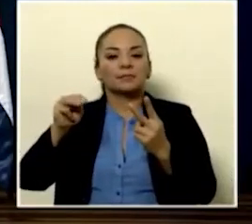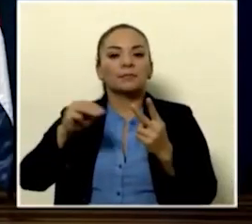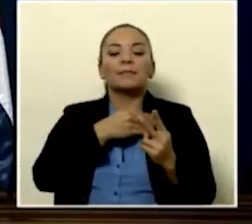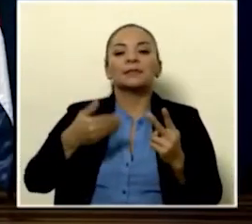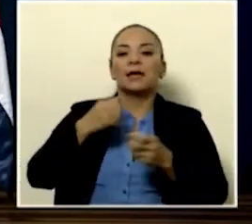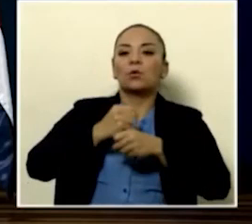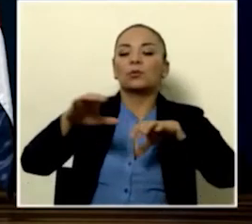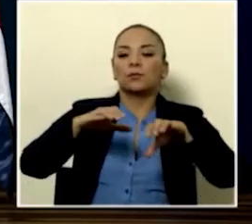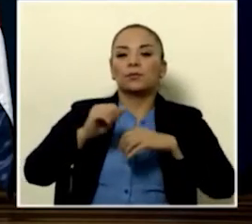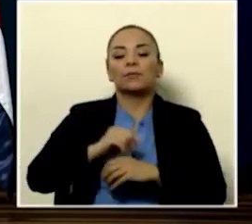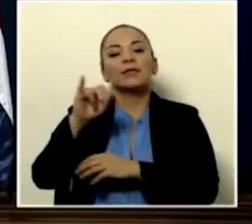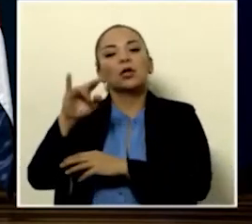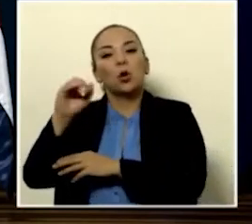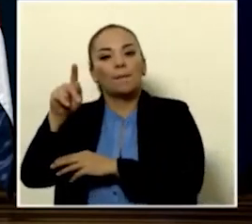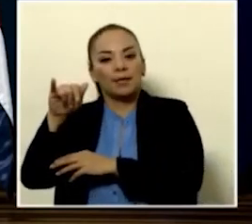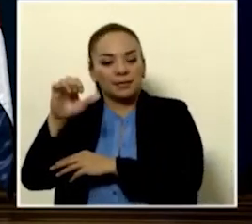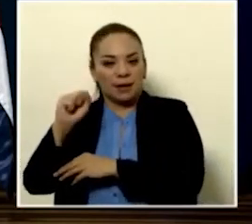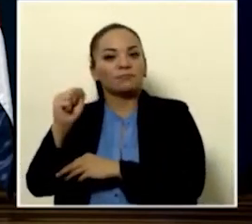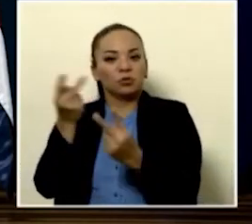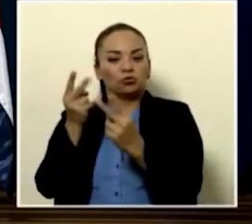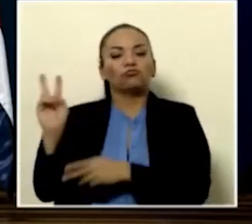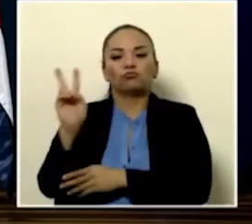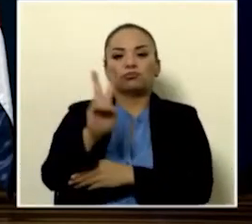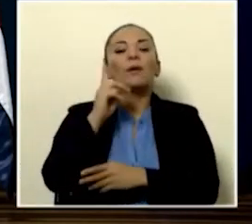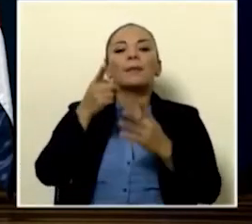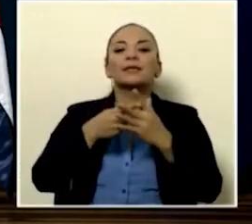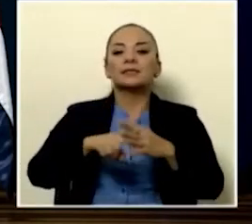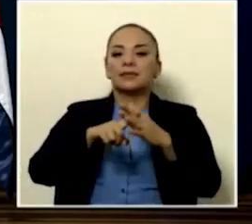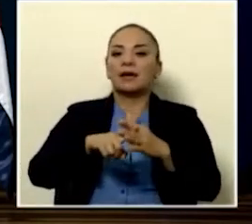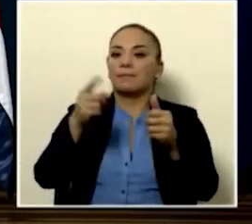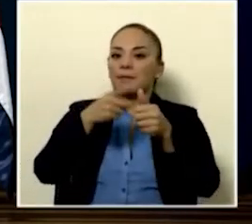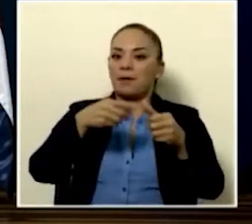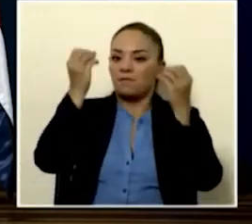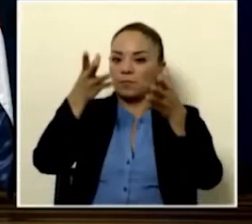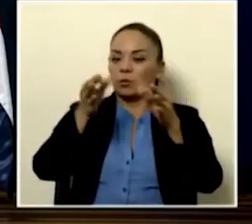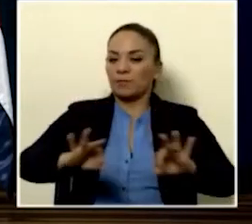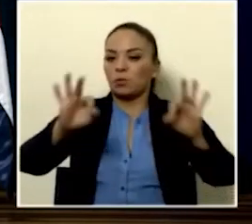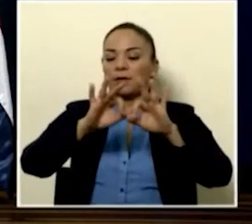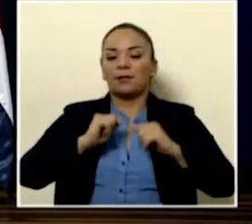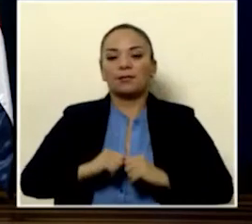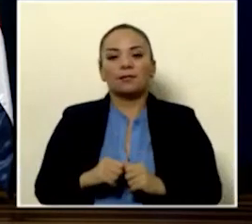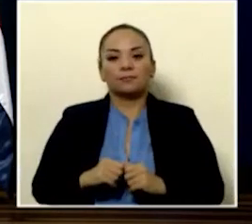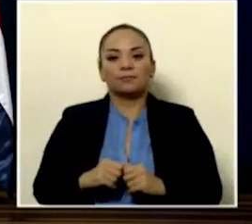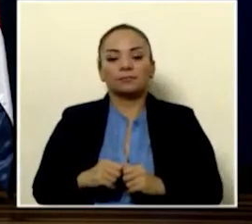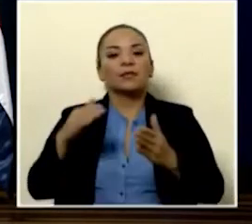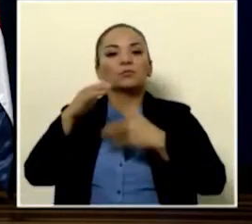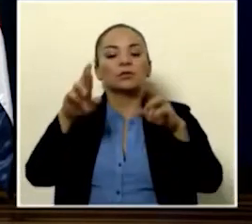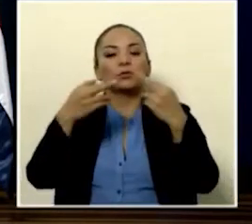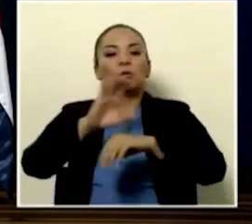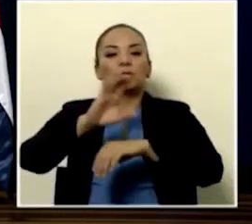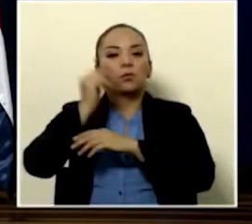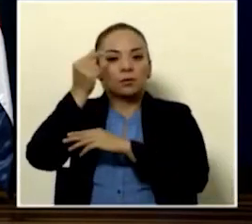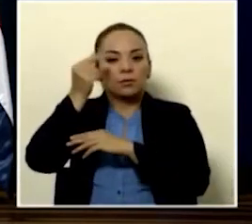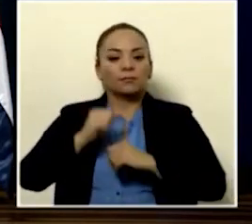presidente ejecutivo de Incopesca, para iniciar con este primer importante anuncio posterior a este Consejo de